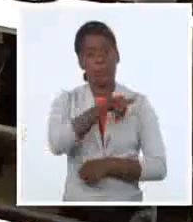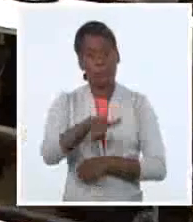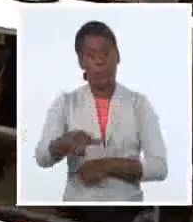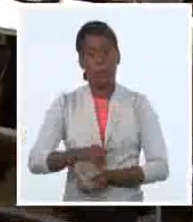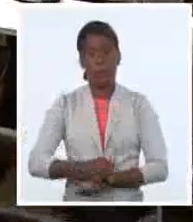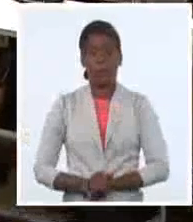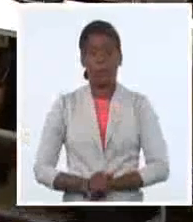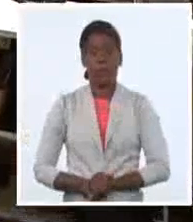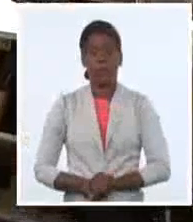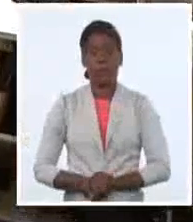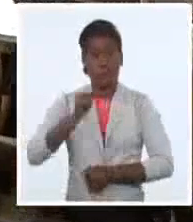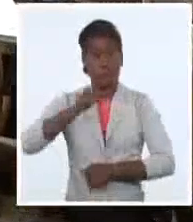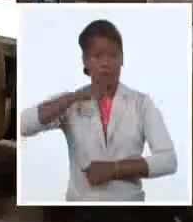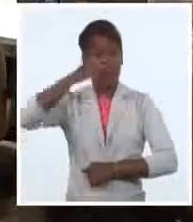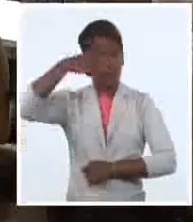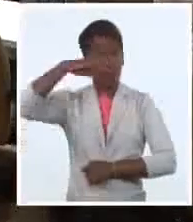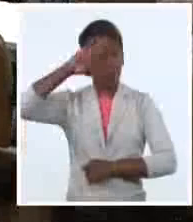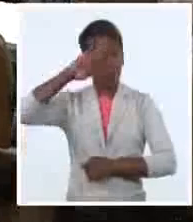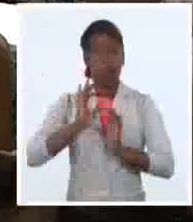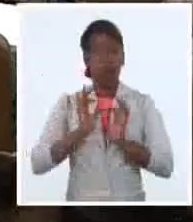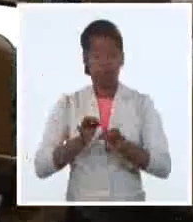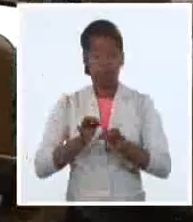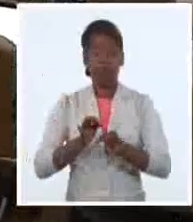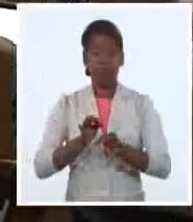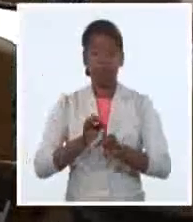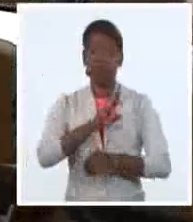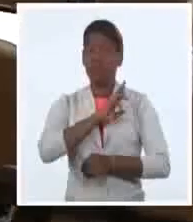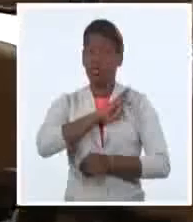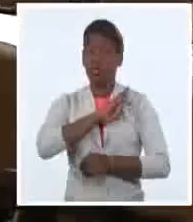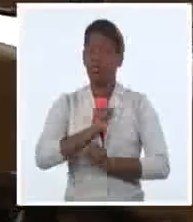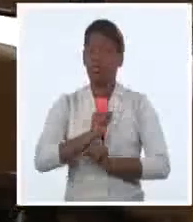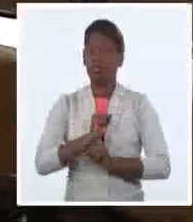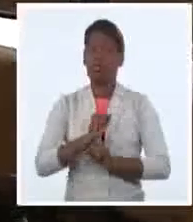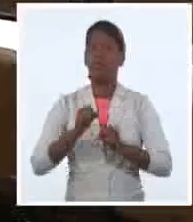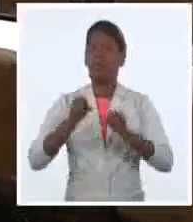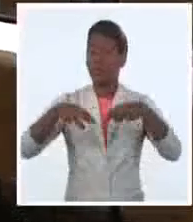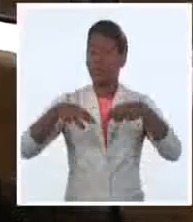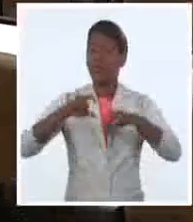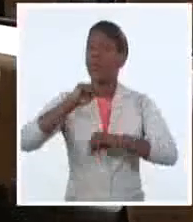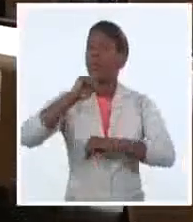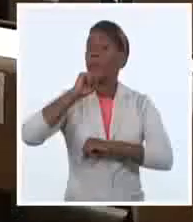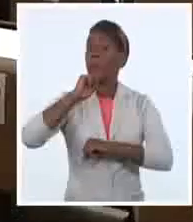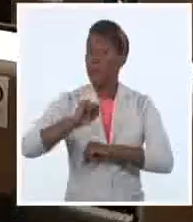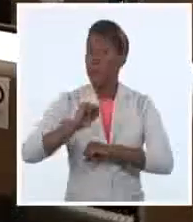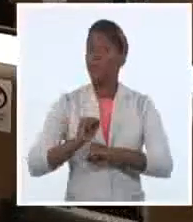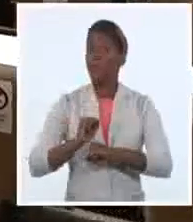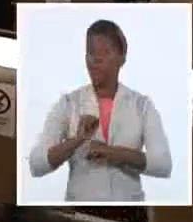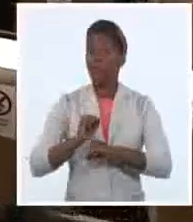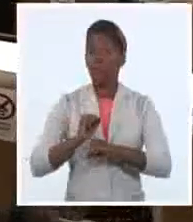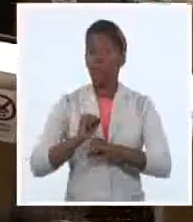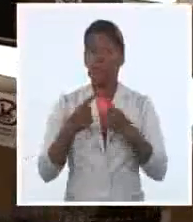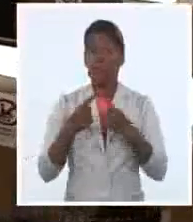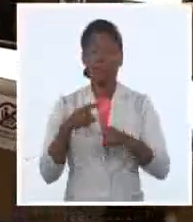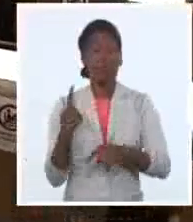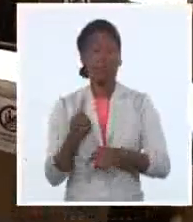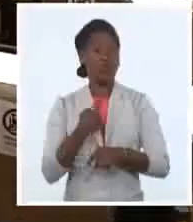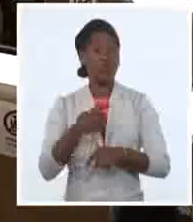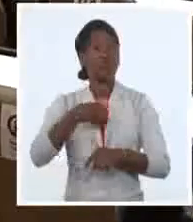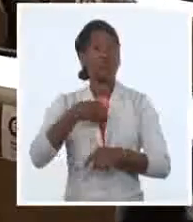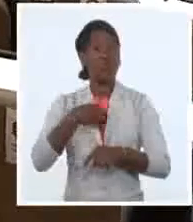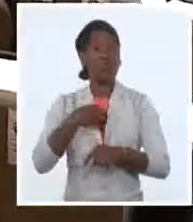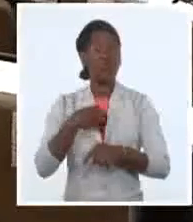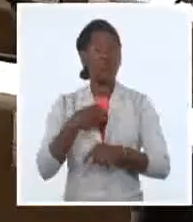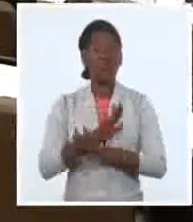Cuba, a pesar de estar dotada por la obra de justicia social de la Revolución de un sistema sanitario universal y